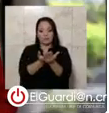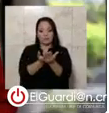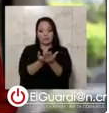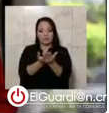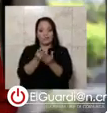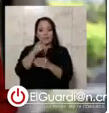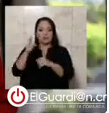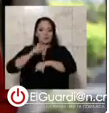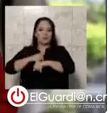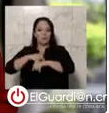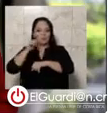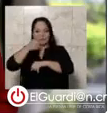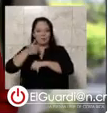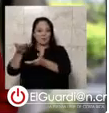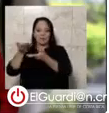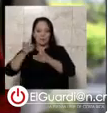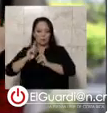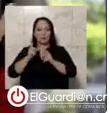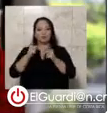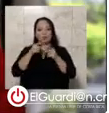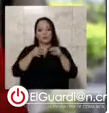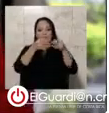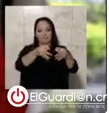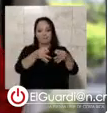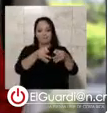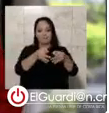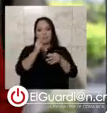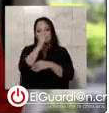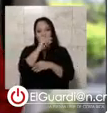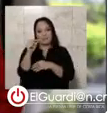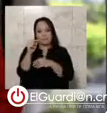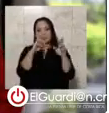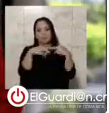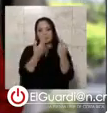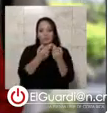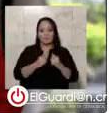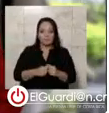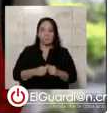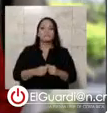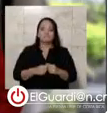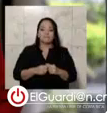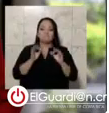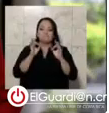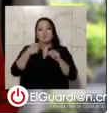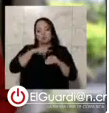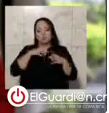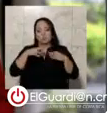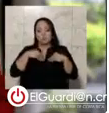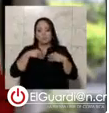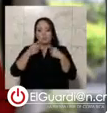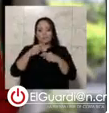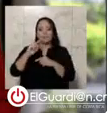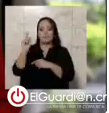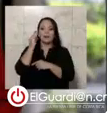traerla mañana y me están solicitando que la traslade para dentro de una semana, lo cual vamos a hacer. La primera